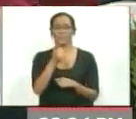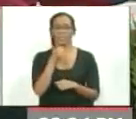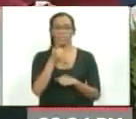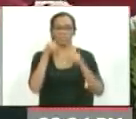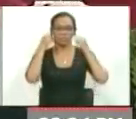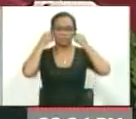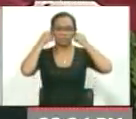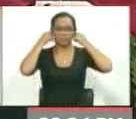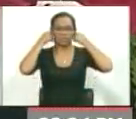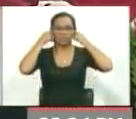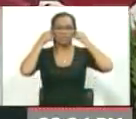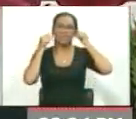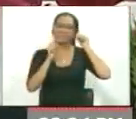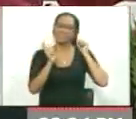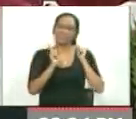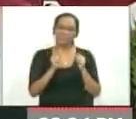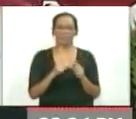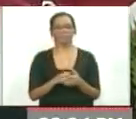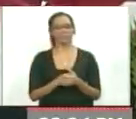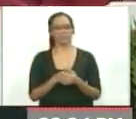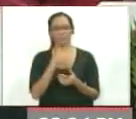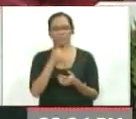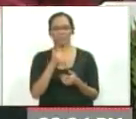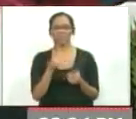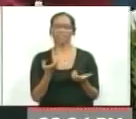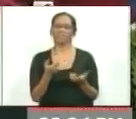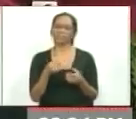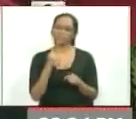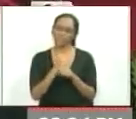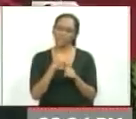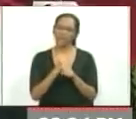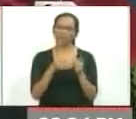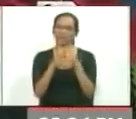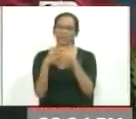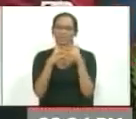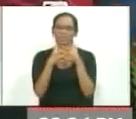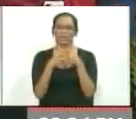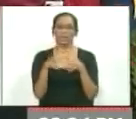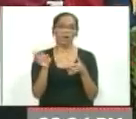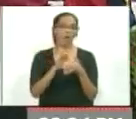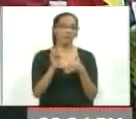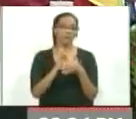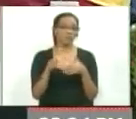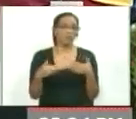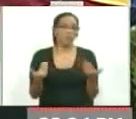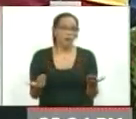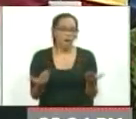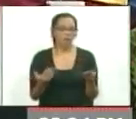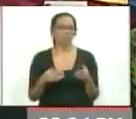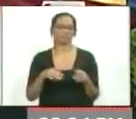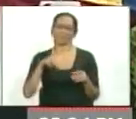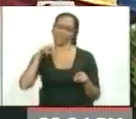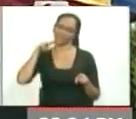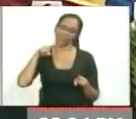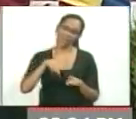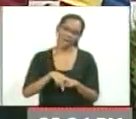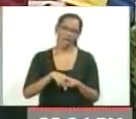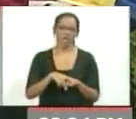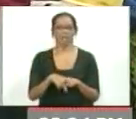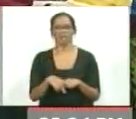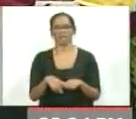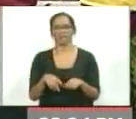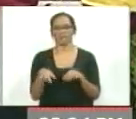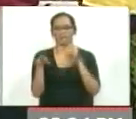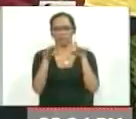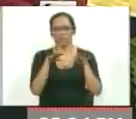Esos no son periodistas, esos son agentes del imperialismo. Cuya función es atacar, provocar al